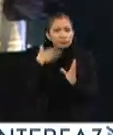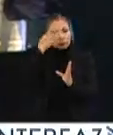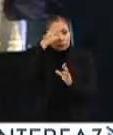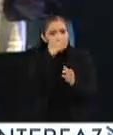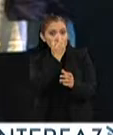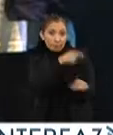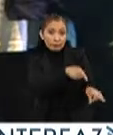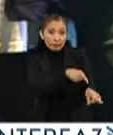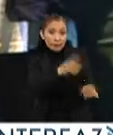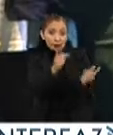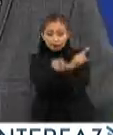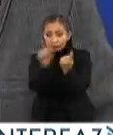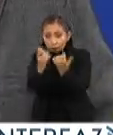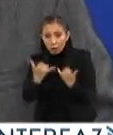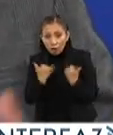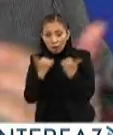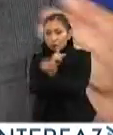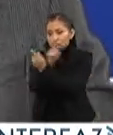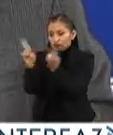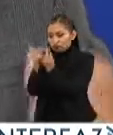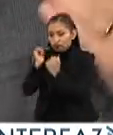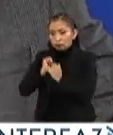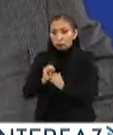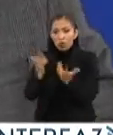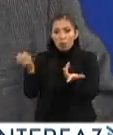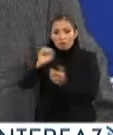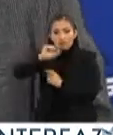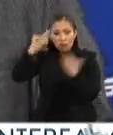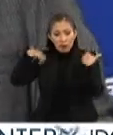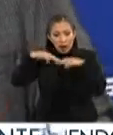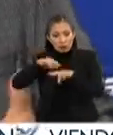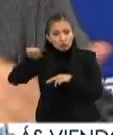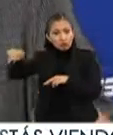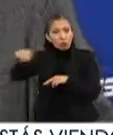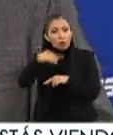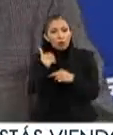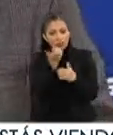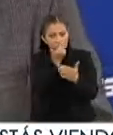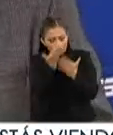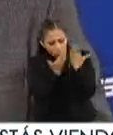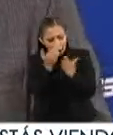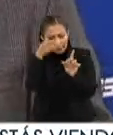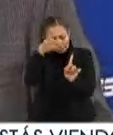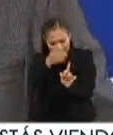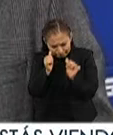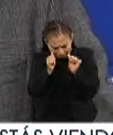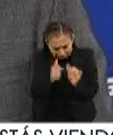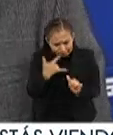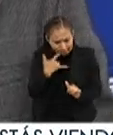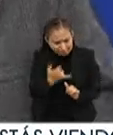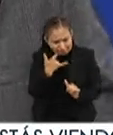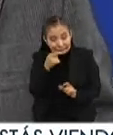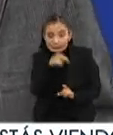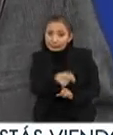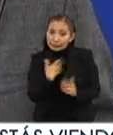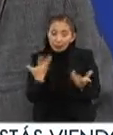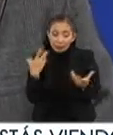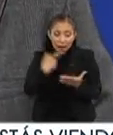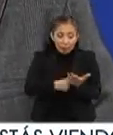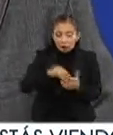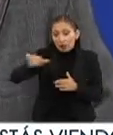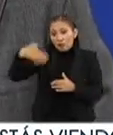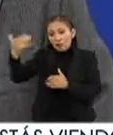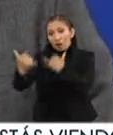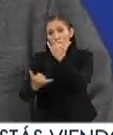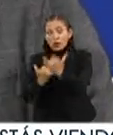aprendes en la escuela, convivir con jóvenes, convivir con profesores, el estudiar, el dedicarte, el esforzarte, eso es tanto dentro y fuera